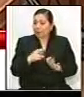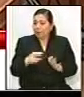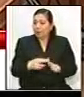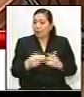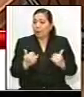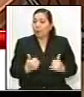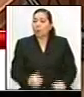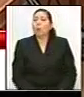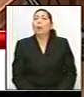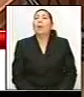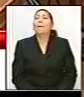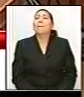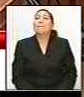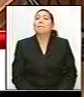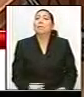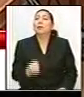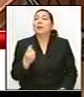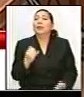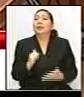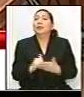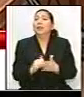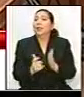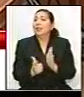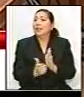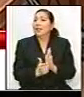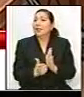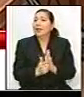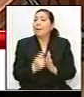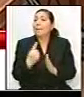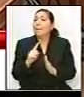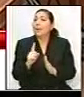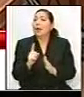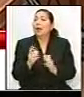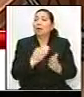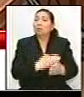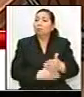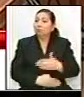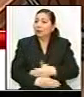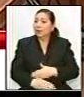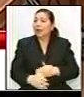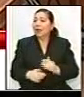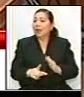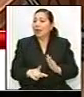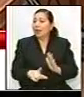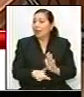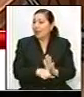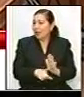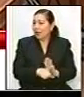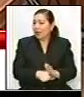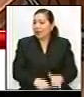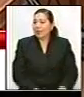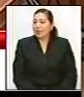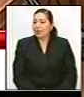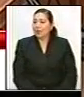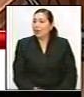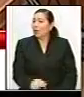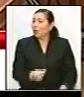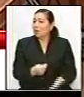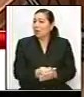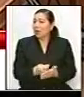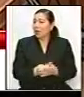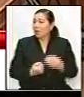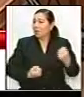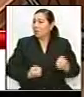esto. Porque yo tengo entendido que hay una ley que dice para el minusválido, o sea, hay una ley que donde no debe pagar